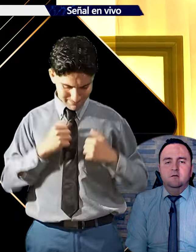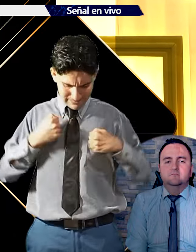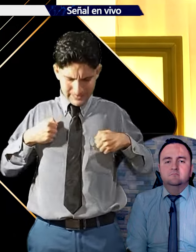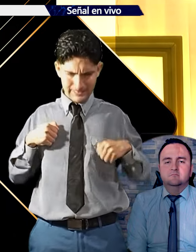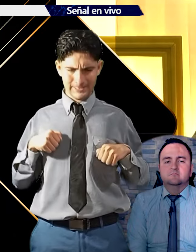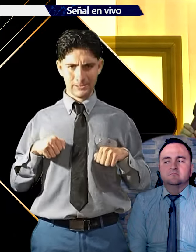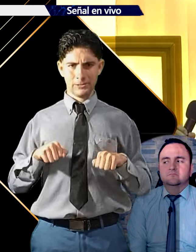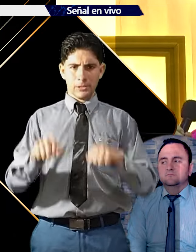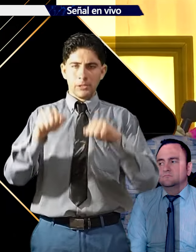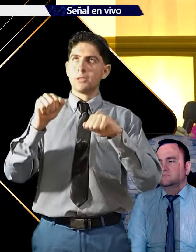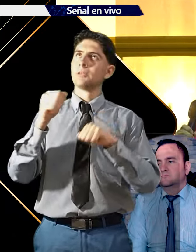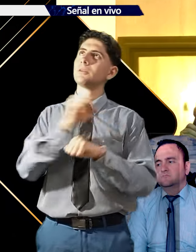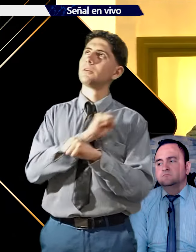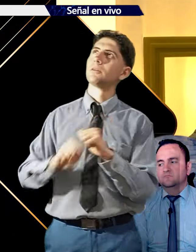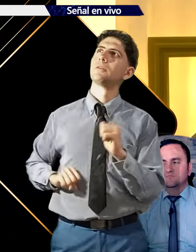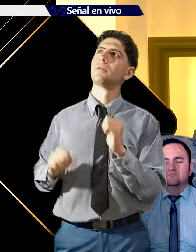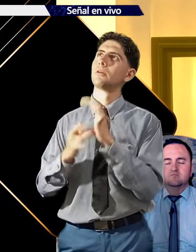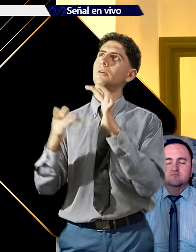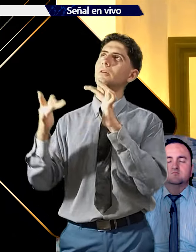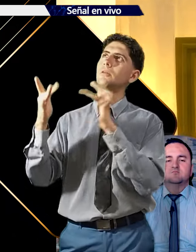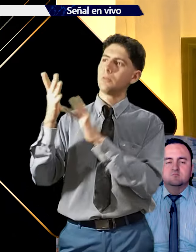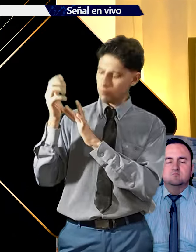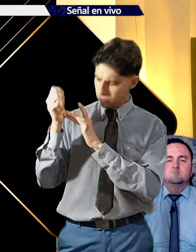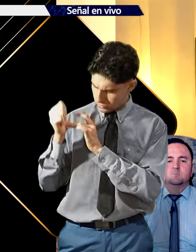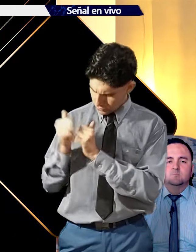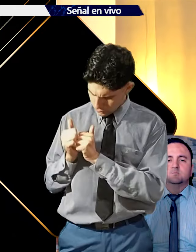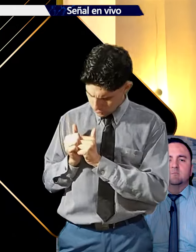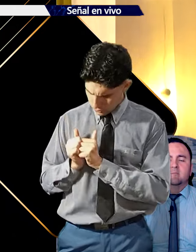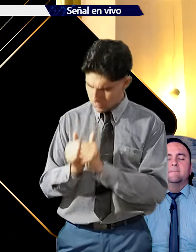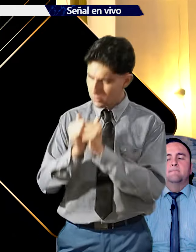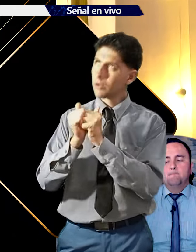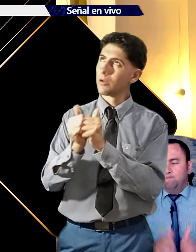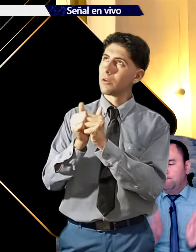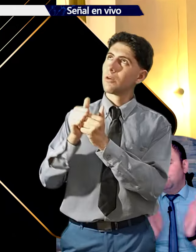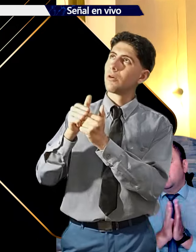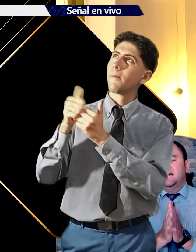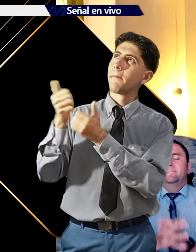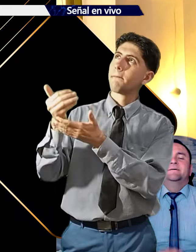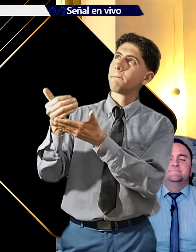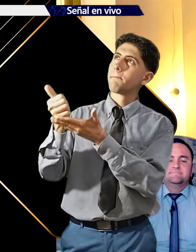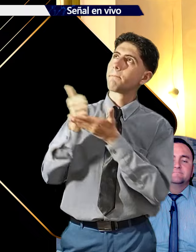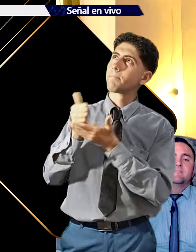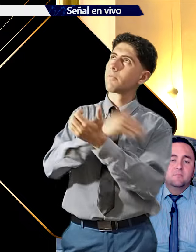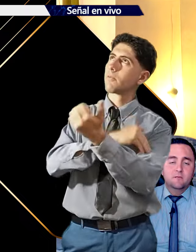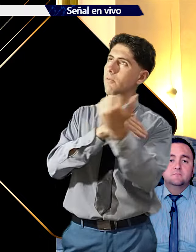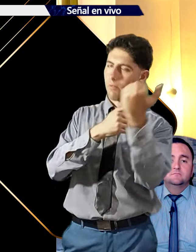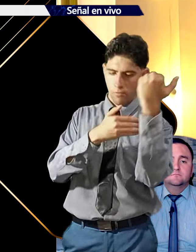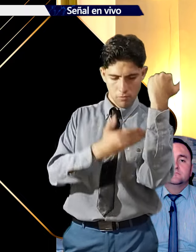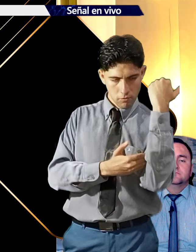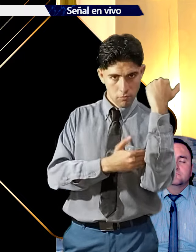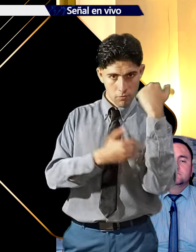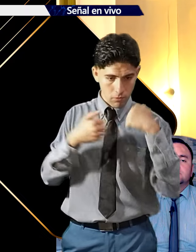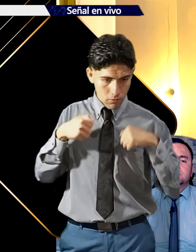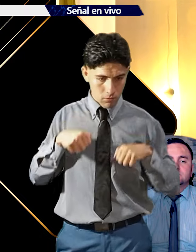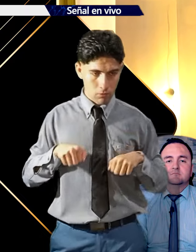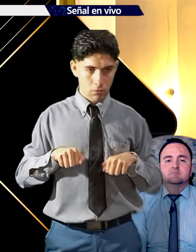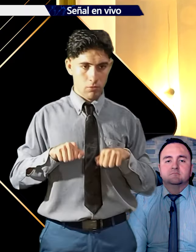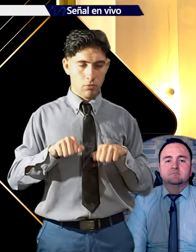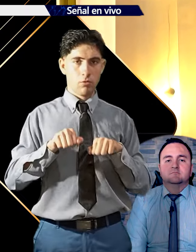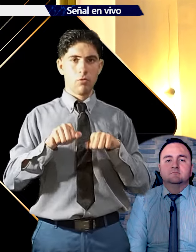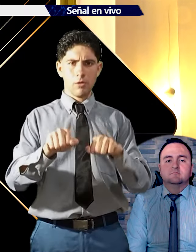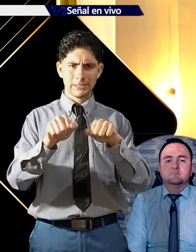de llegar hasta el final. Porque si nuestro Padre Celestial, nuestro Dios, nuestro Rey es el león de la tribu de Judá,